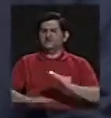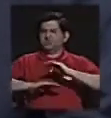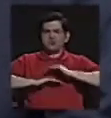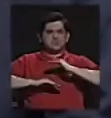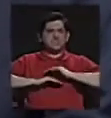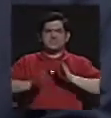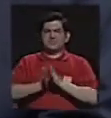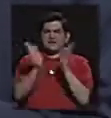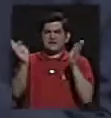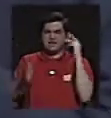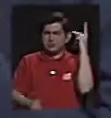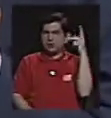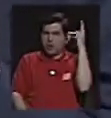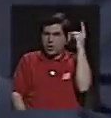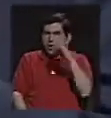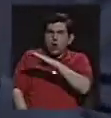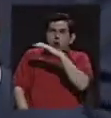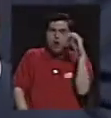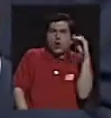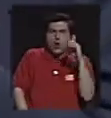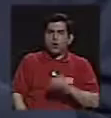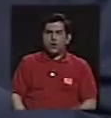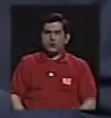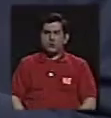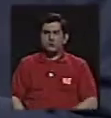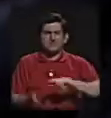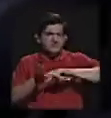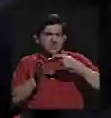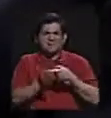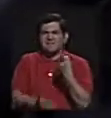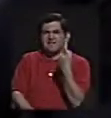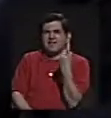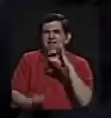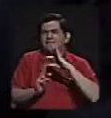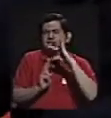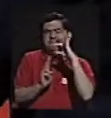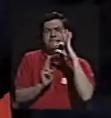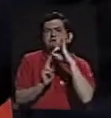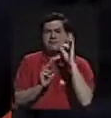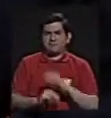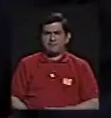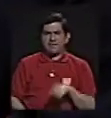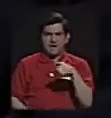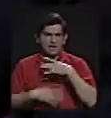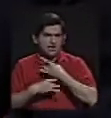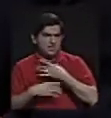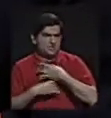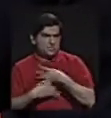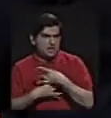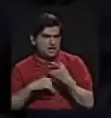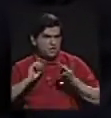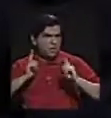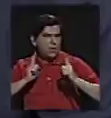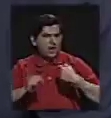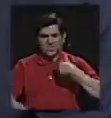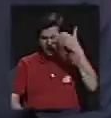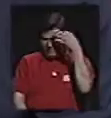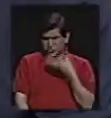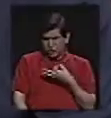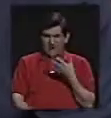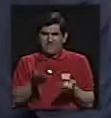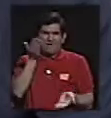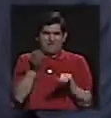la política o es el indicador de la ausencia de una opción que los atraiga? Yo creo, Mauricio,